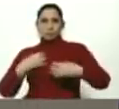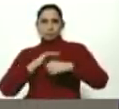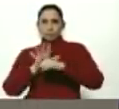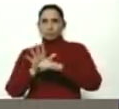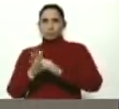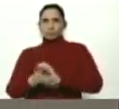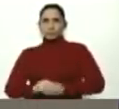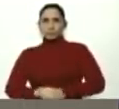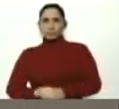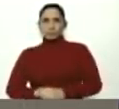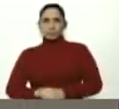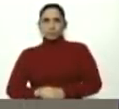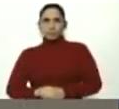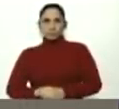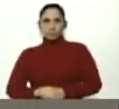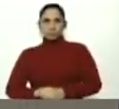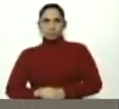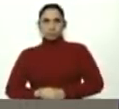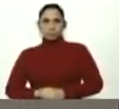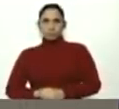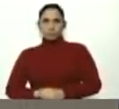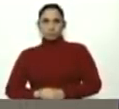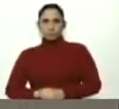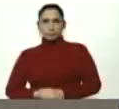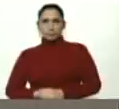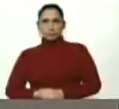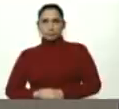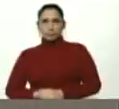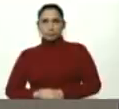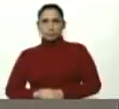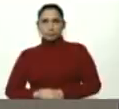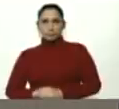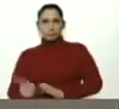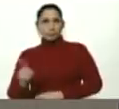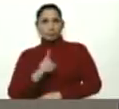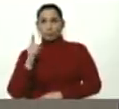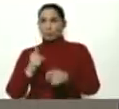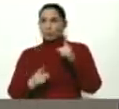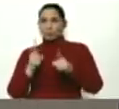por COVID-19. Así que no es algo